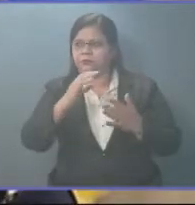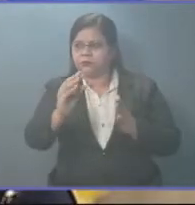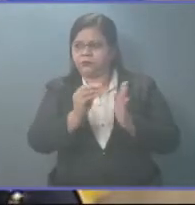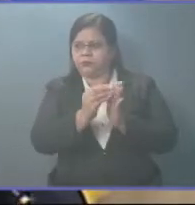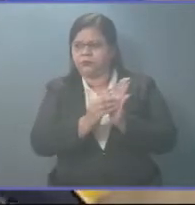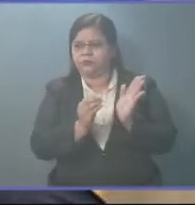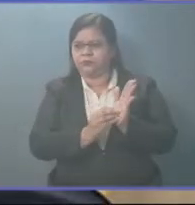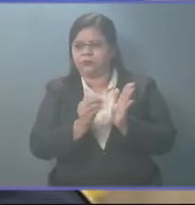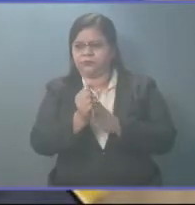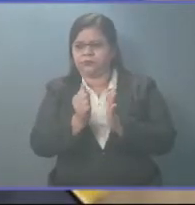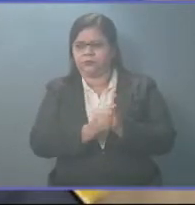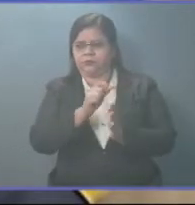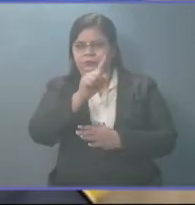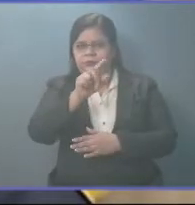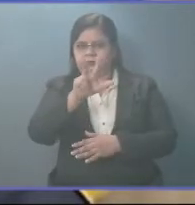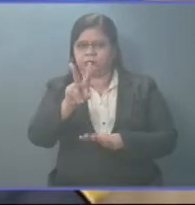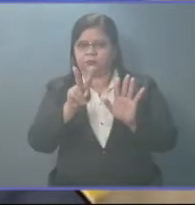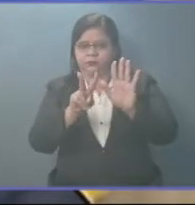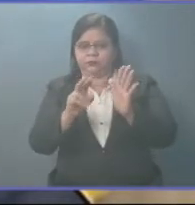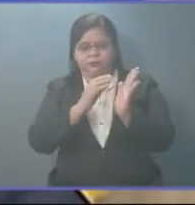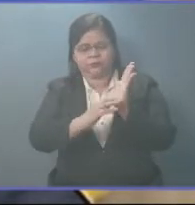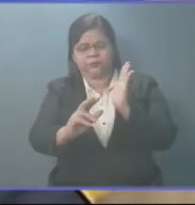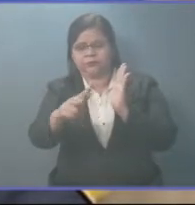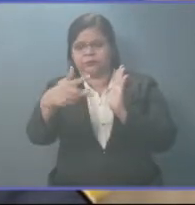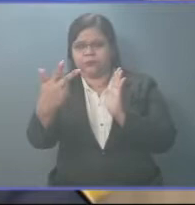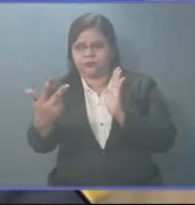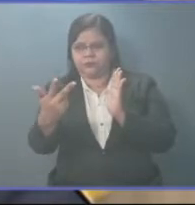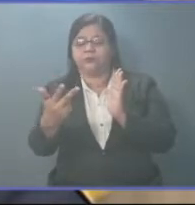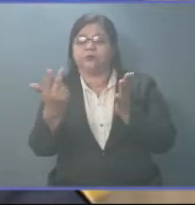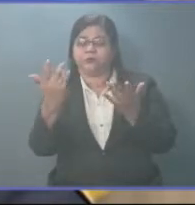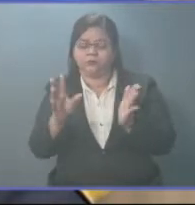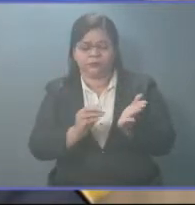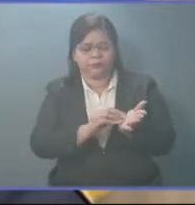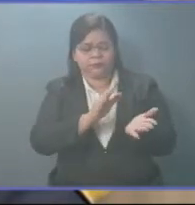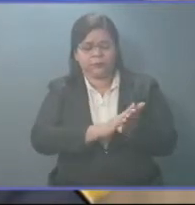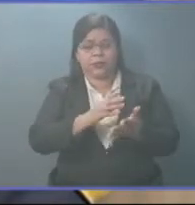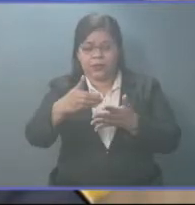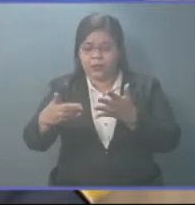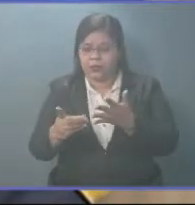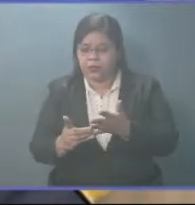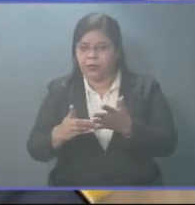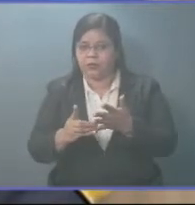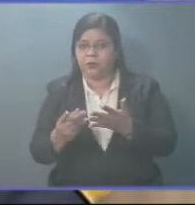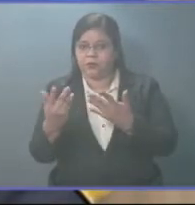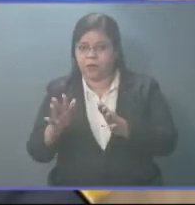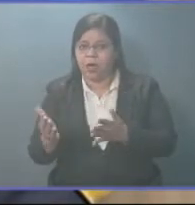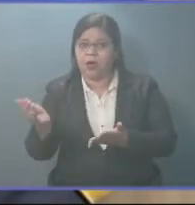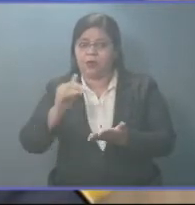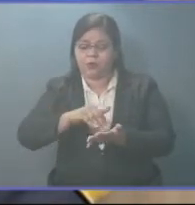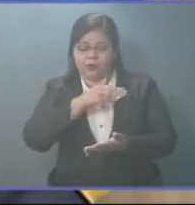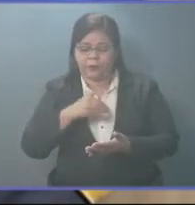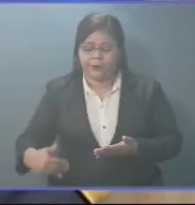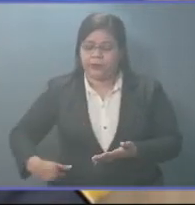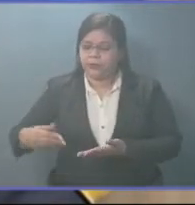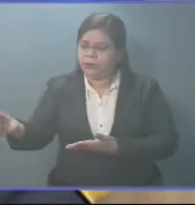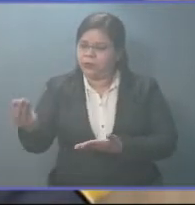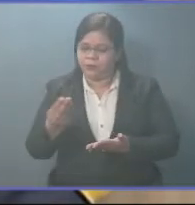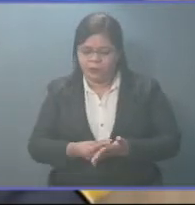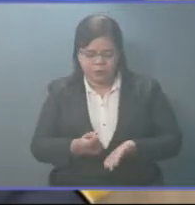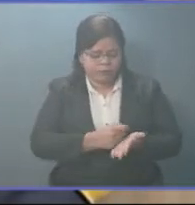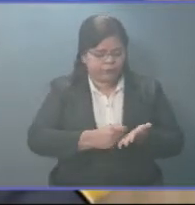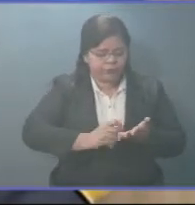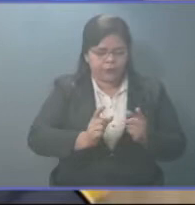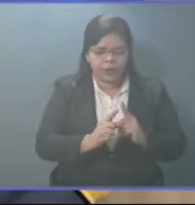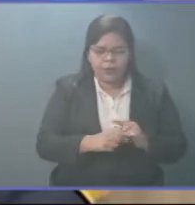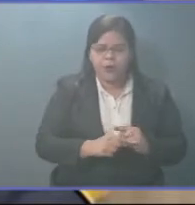artículo 137, inciso tercero, el cual establece que si un decreto legislativo se devolviere con observaciones, la Asamblea